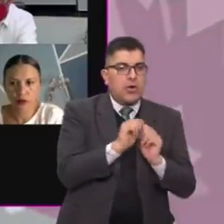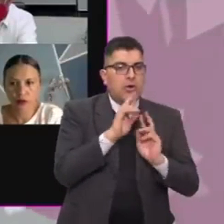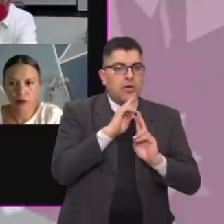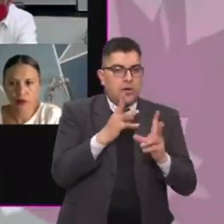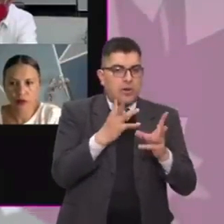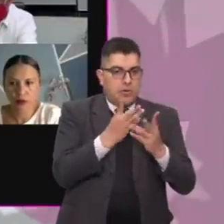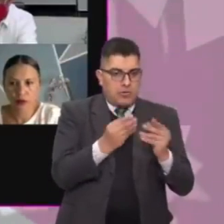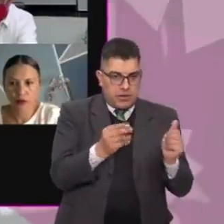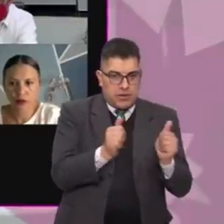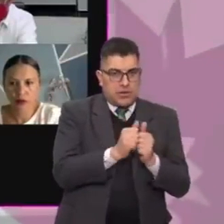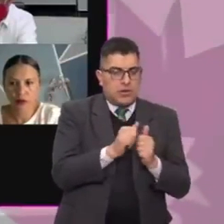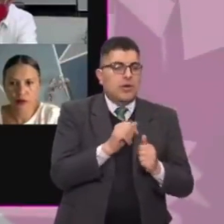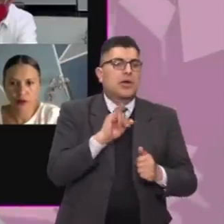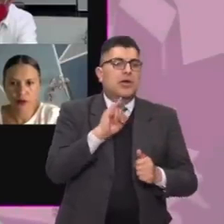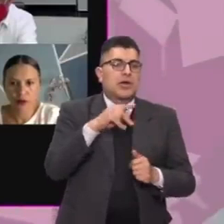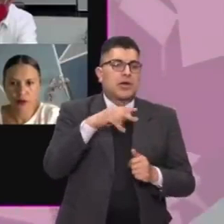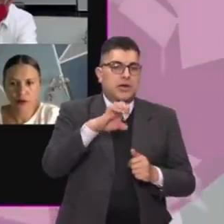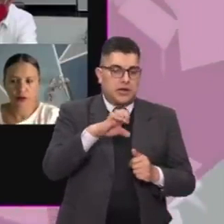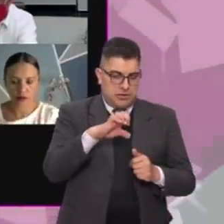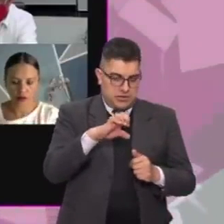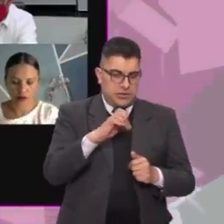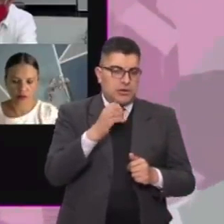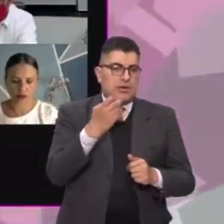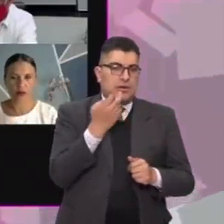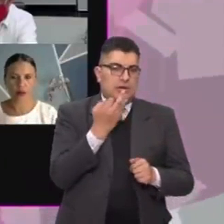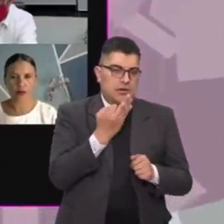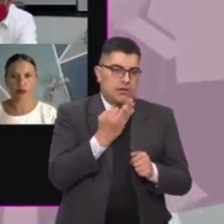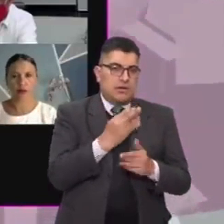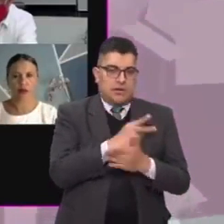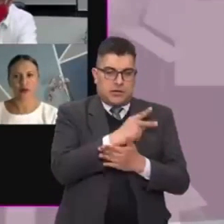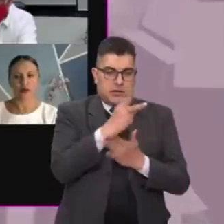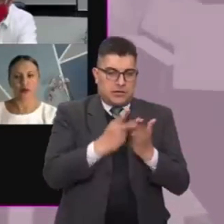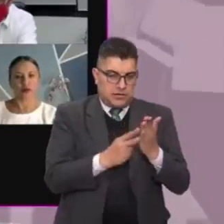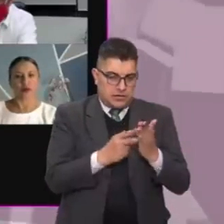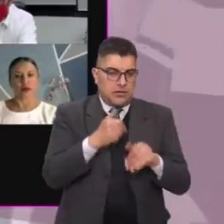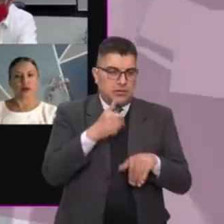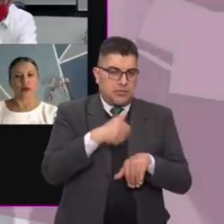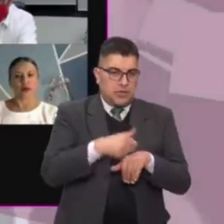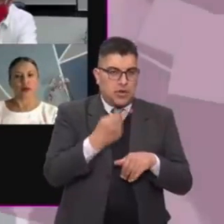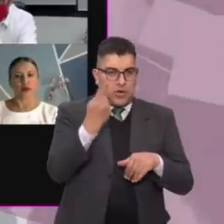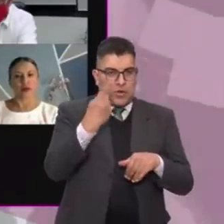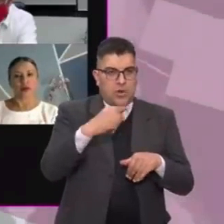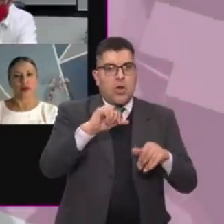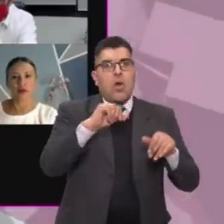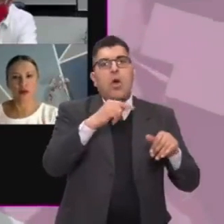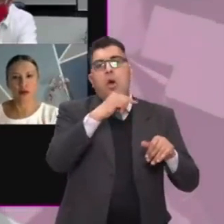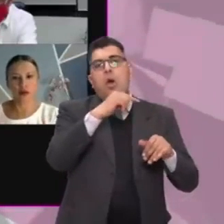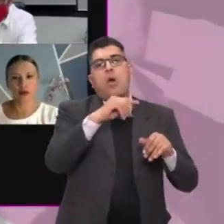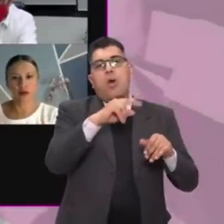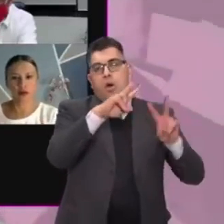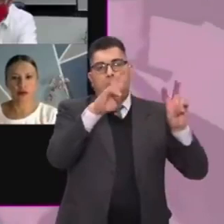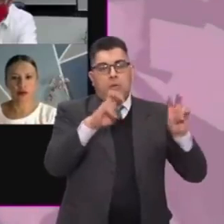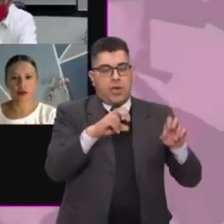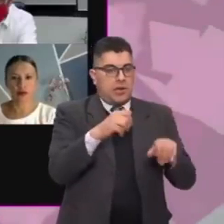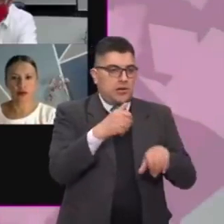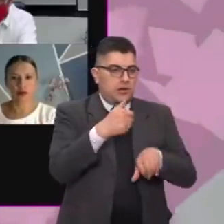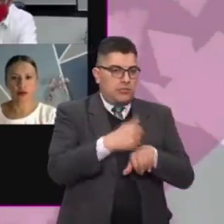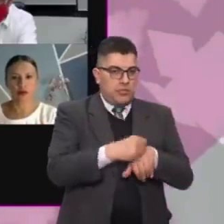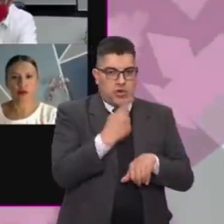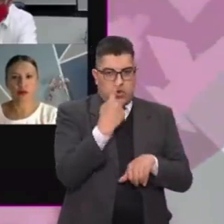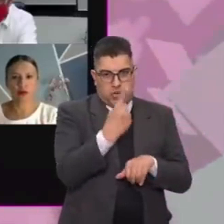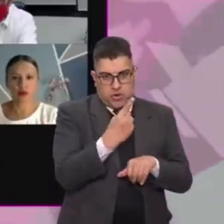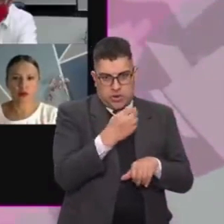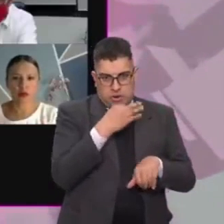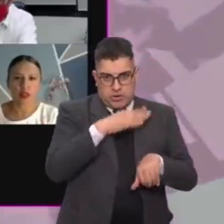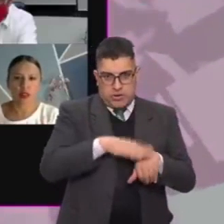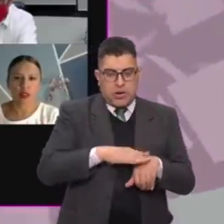gastos durante el periodo de pre-campaña electoral, mismo que fue requerido por la Comisión de Fiscalización durante la sesión extraordinaria